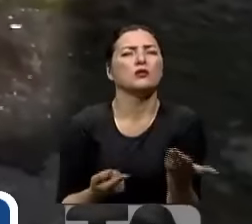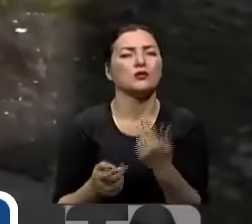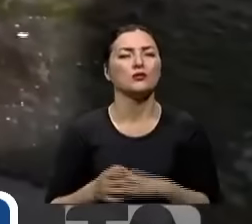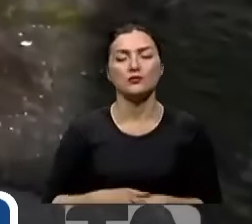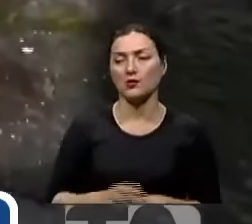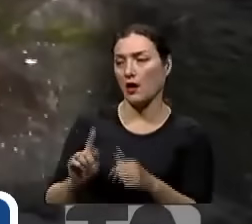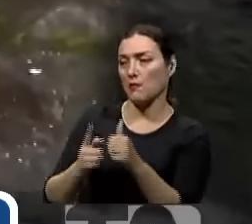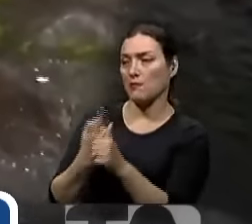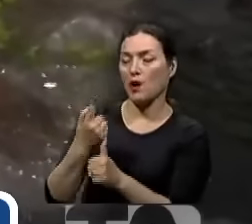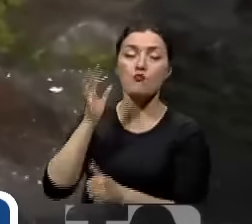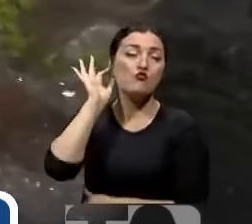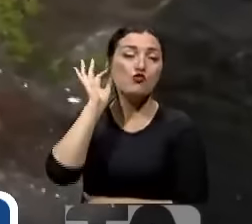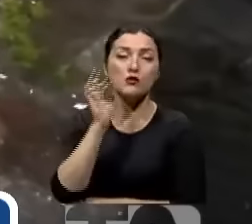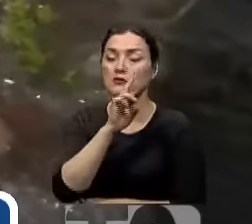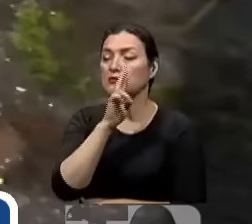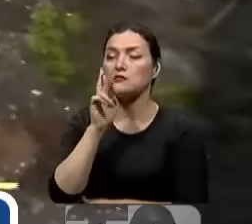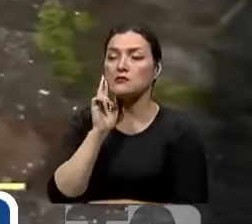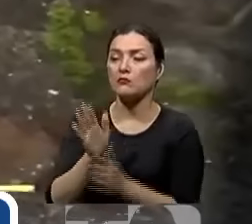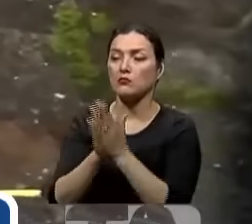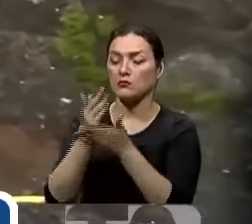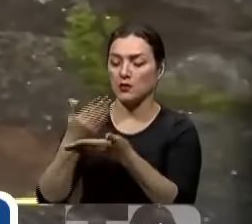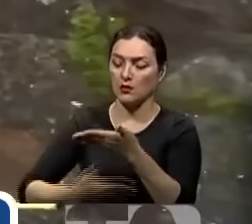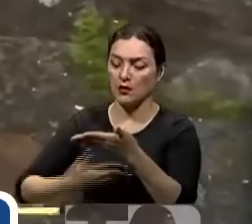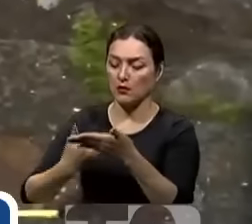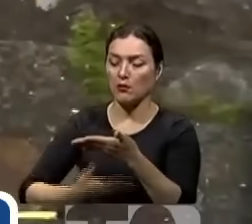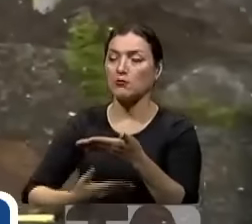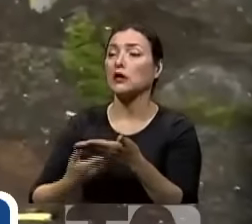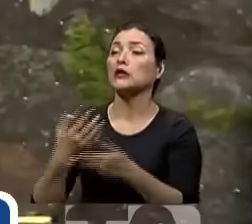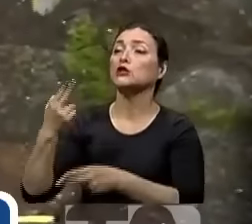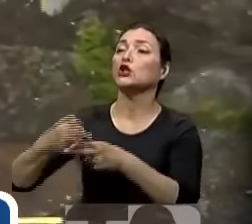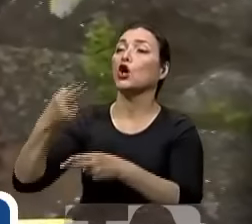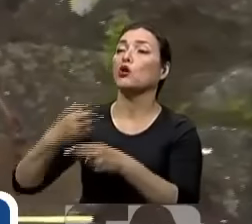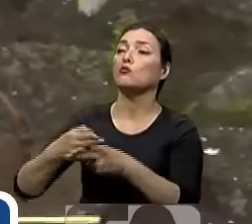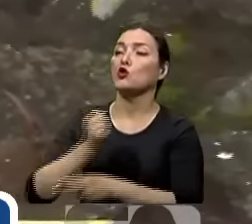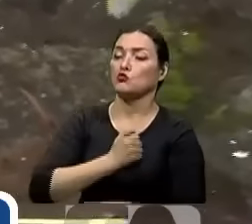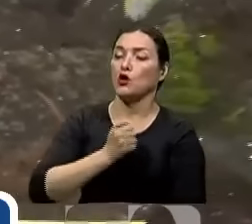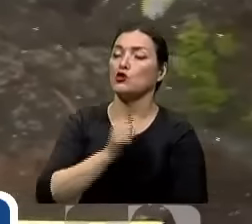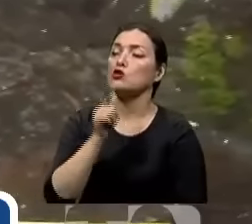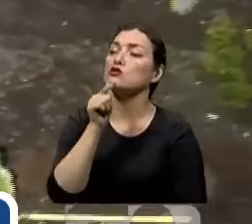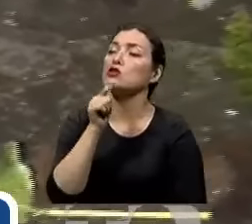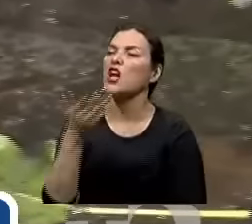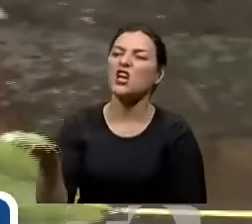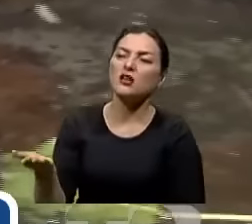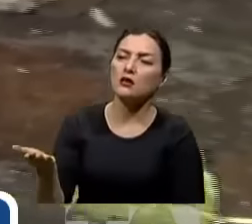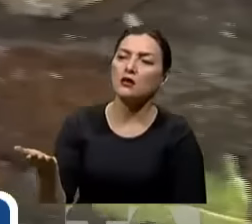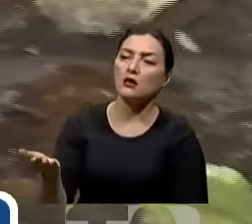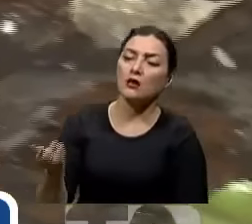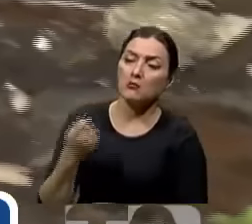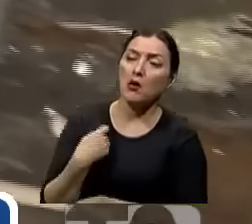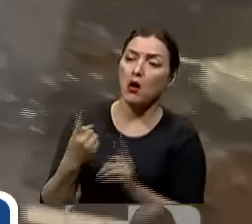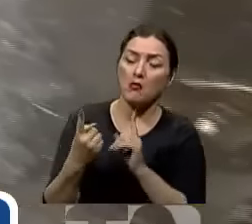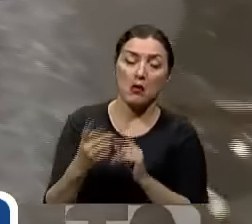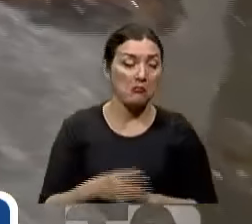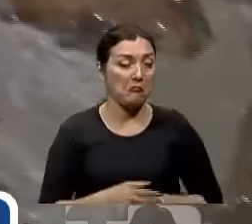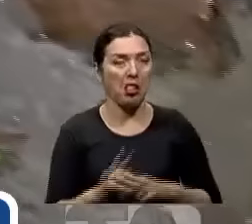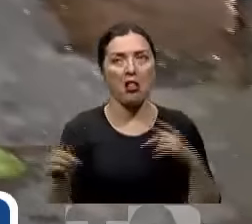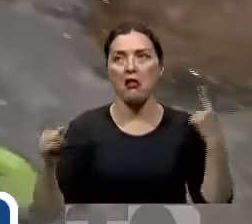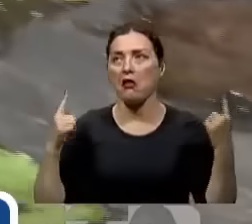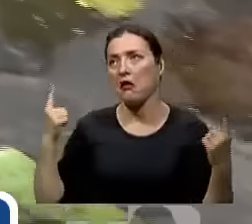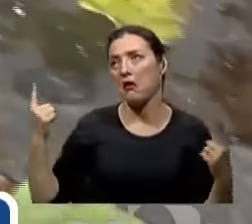la señora del restaurante la planilla, después los nombres, quién es el dueño y así dándole vueltas y